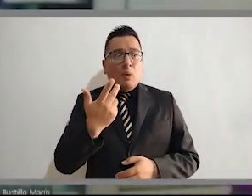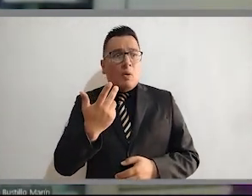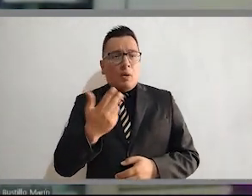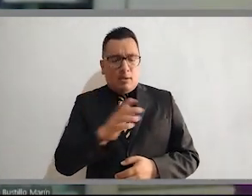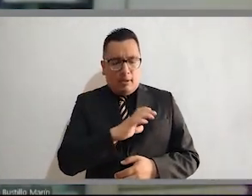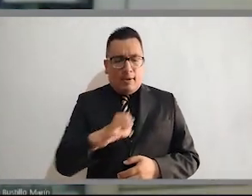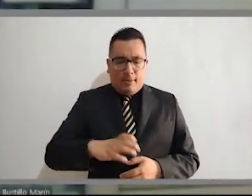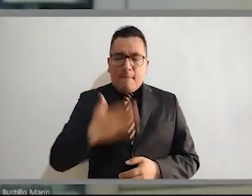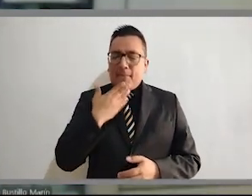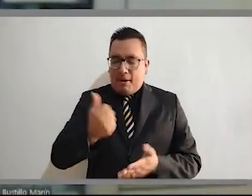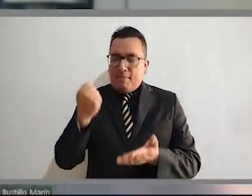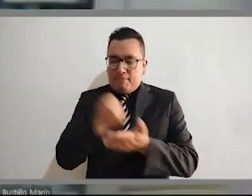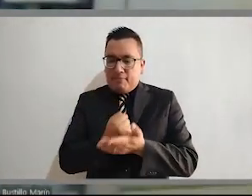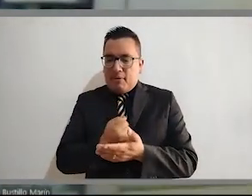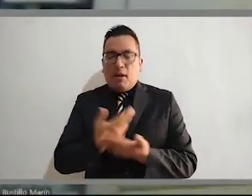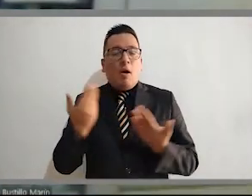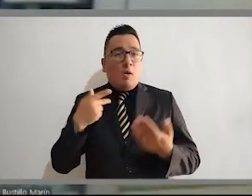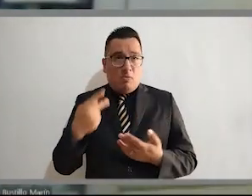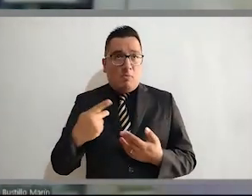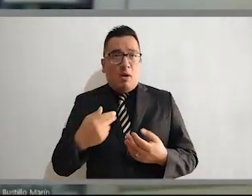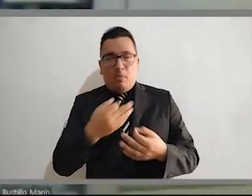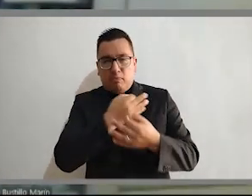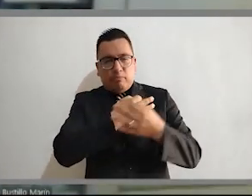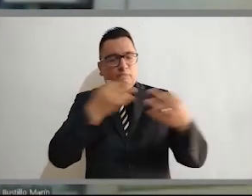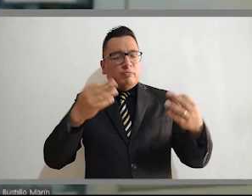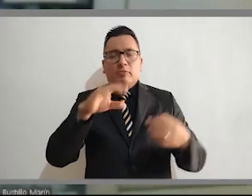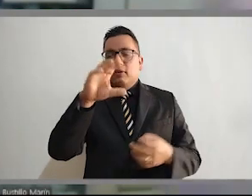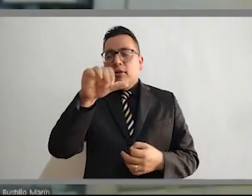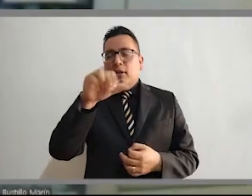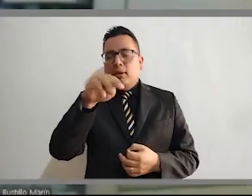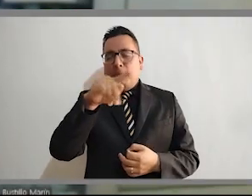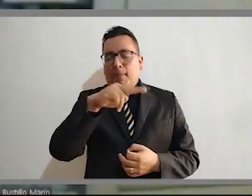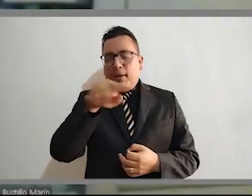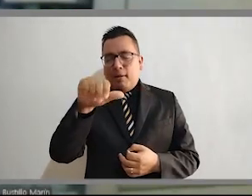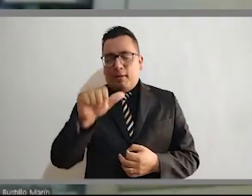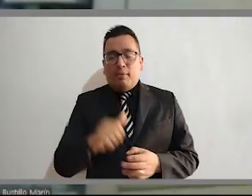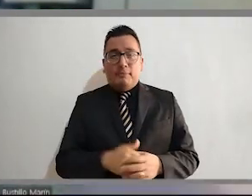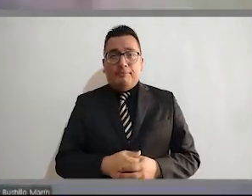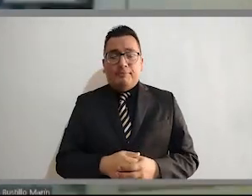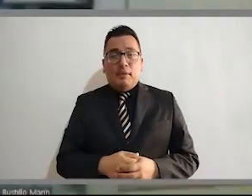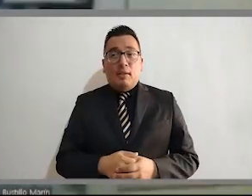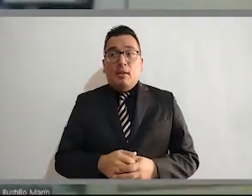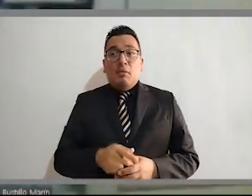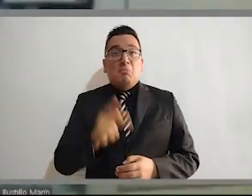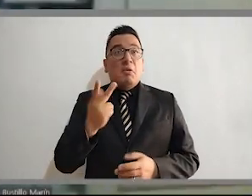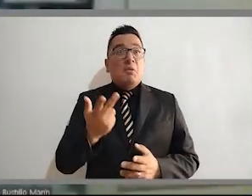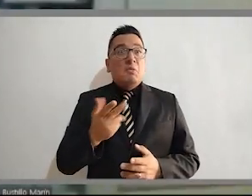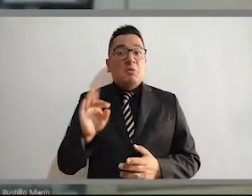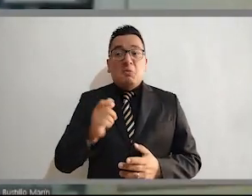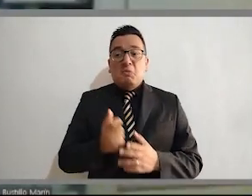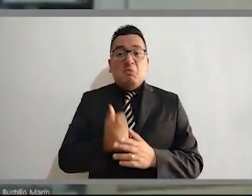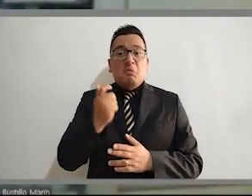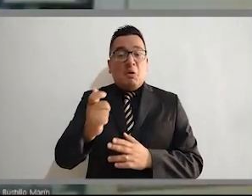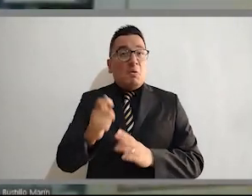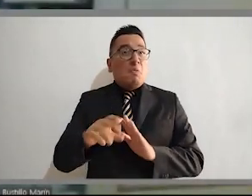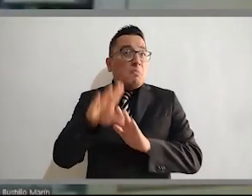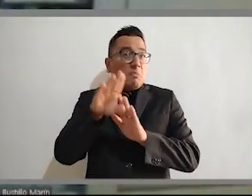mujeres. Eso ha sido, vamos a llegar en un momento a los criterios finales en donde, qué es lo que se ha